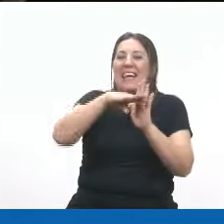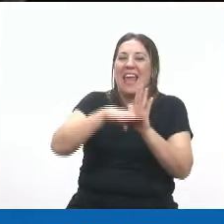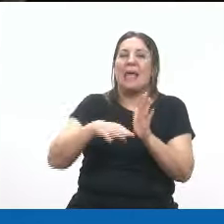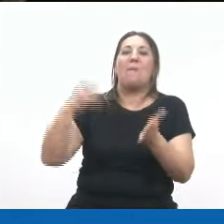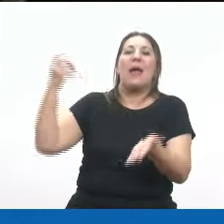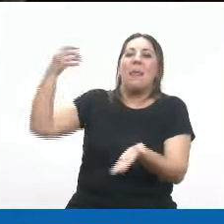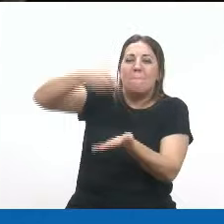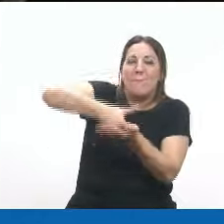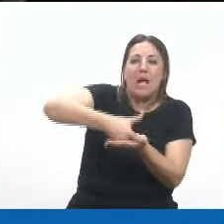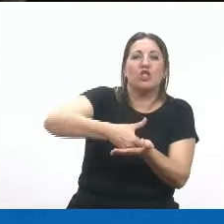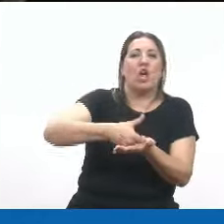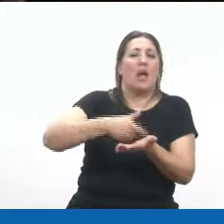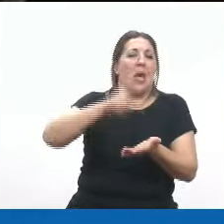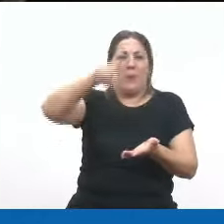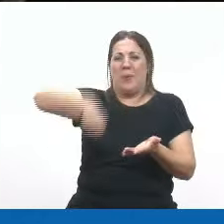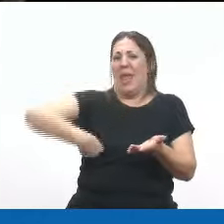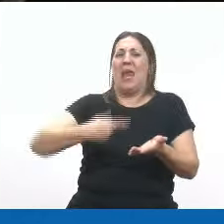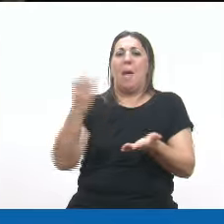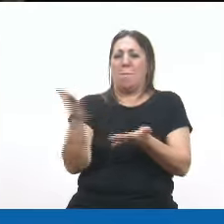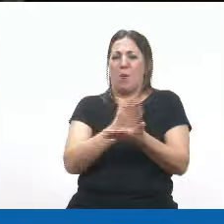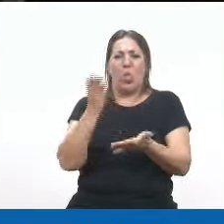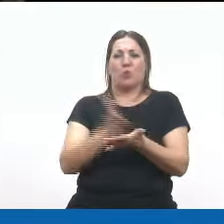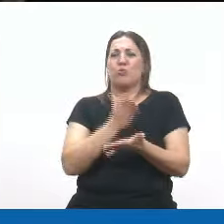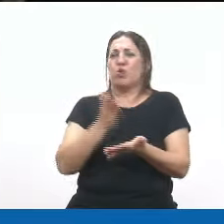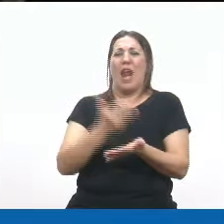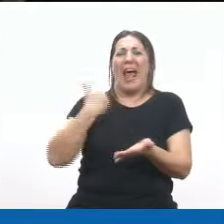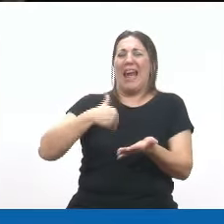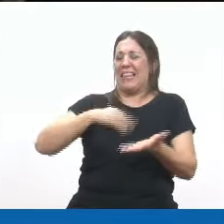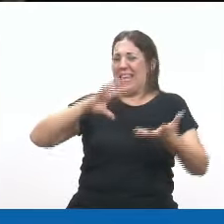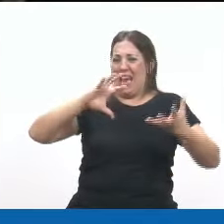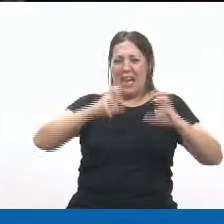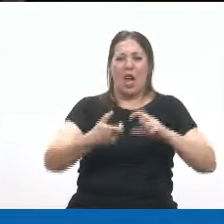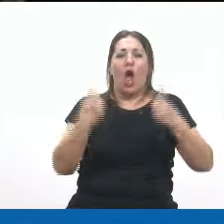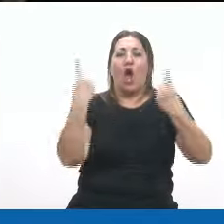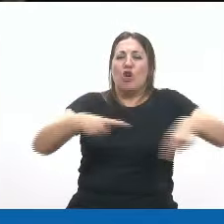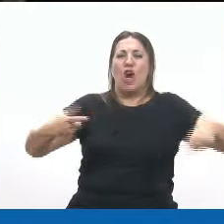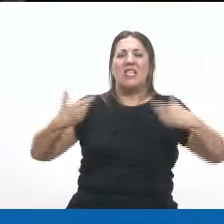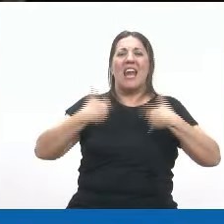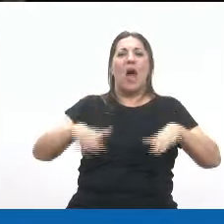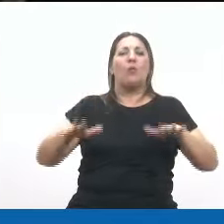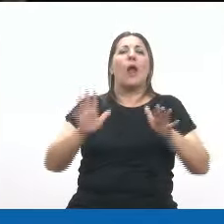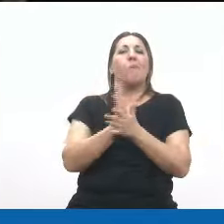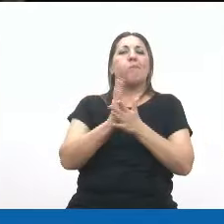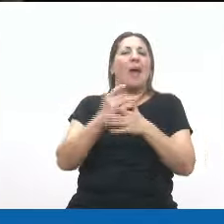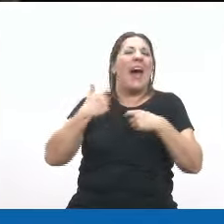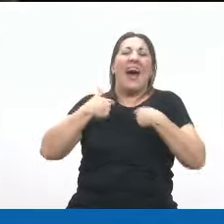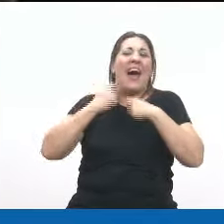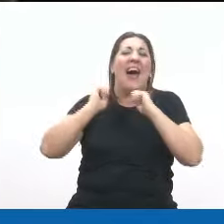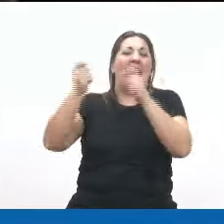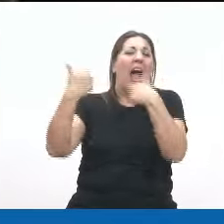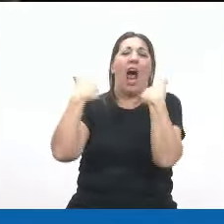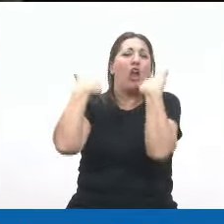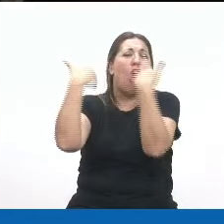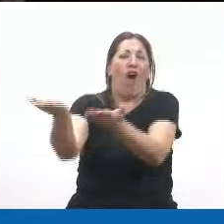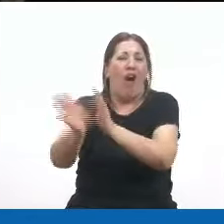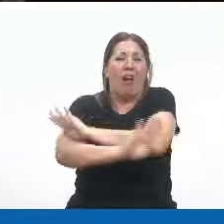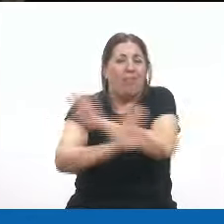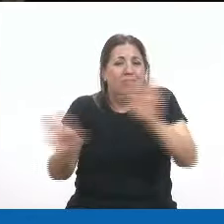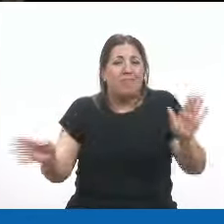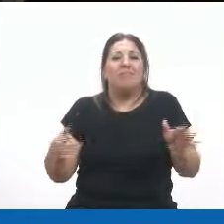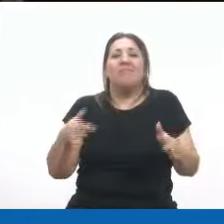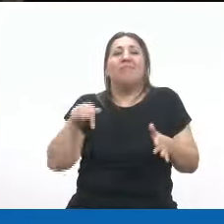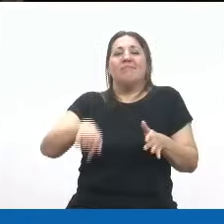amplio que destruye la matriz productiva de toda la Argentina que regala los recursos naturales que esto que es básicamente lo